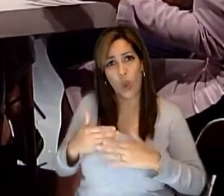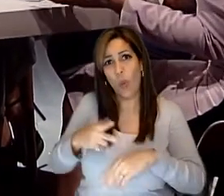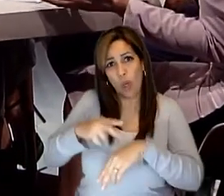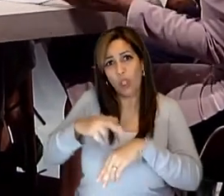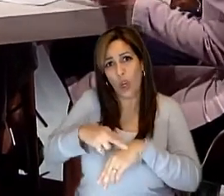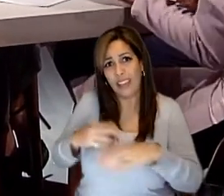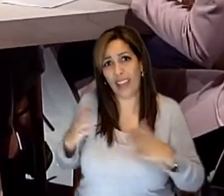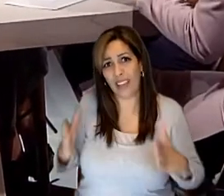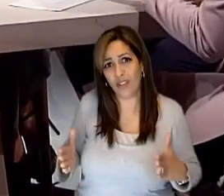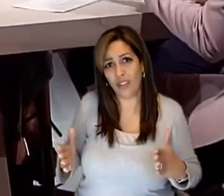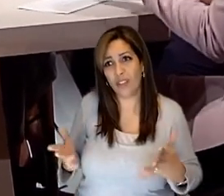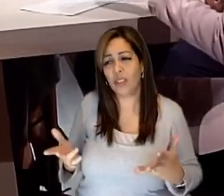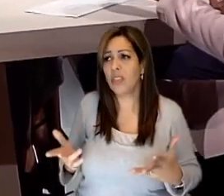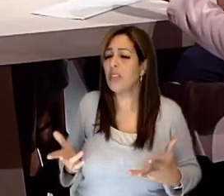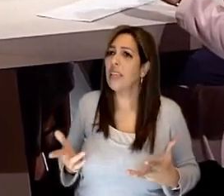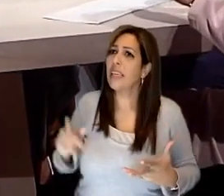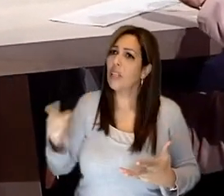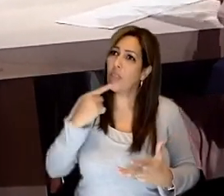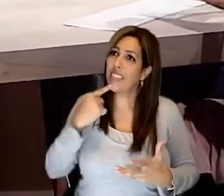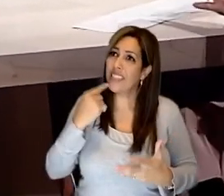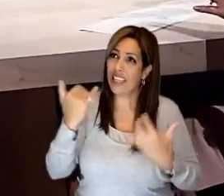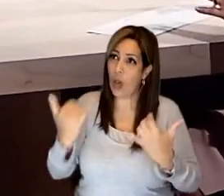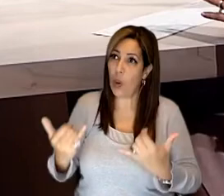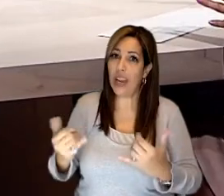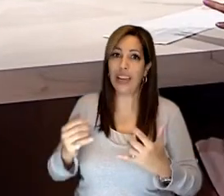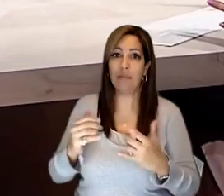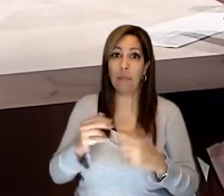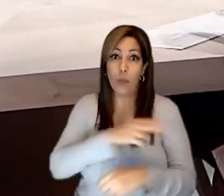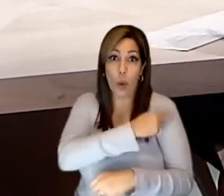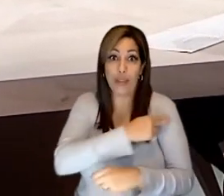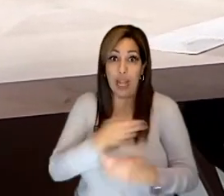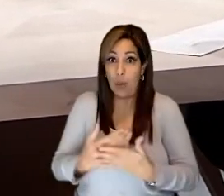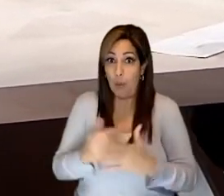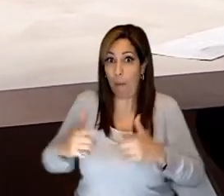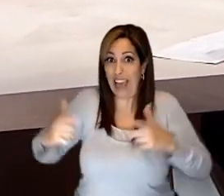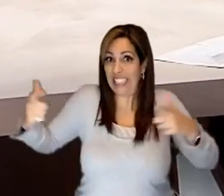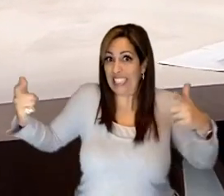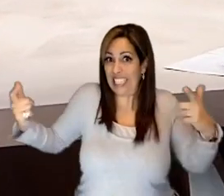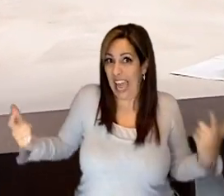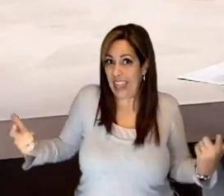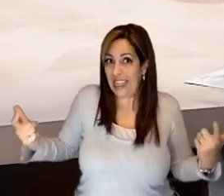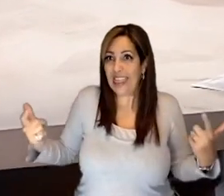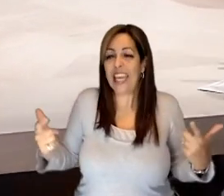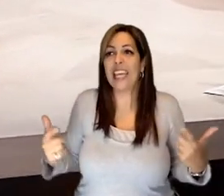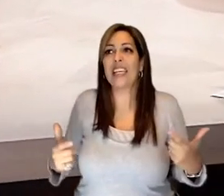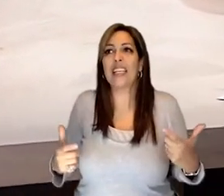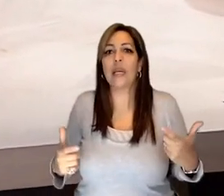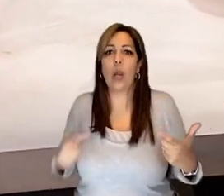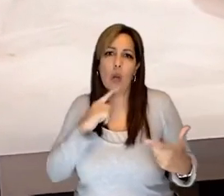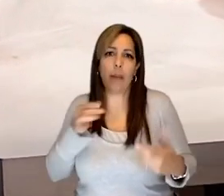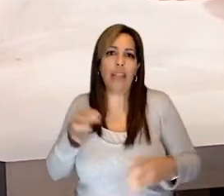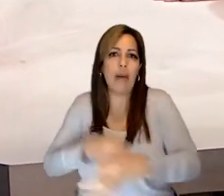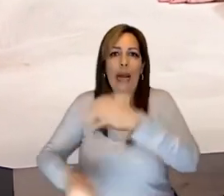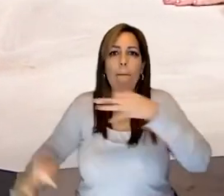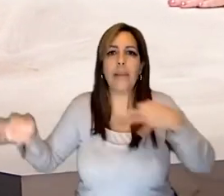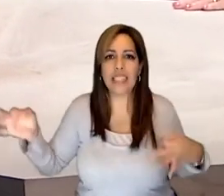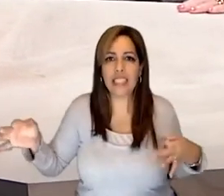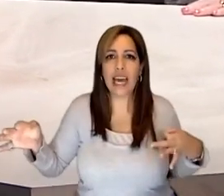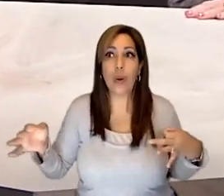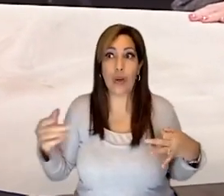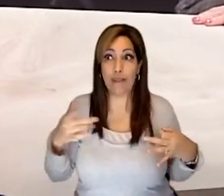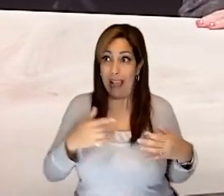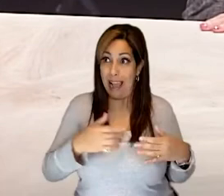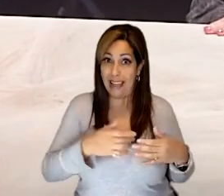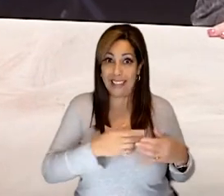los puertorriqueños. Y mencionaba que el hospital ahora se agranda, que de alguna manera lo están reemplazando y que incluso